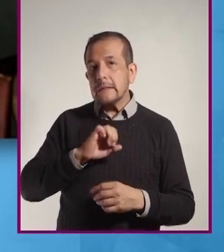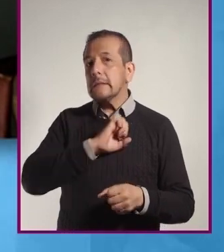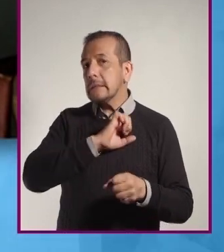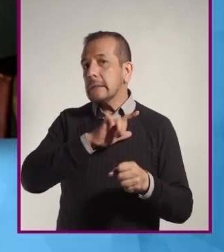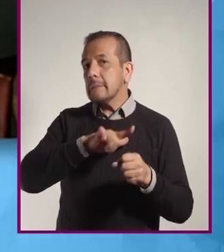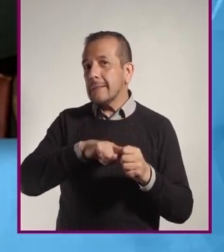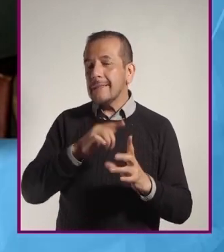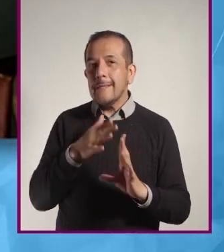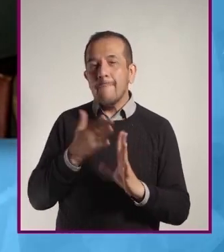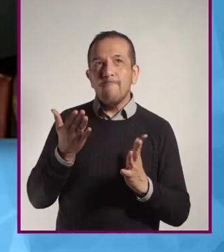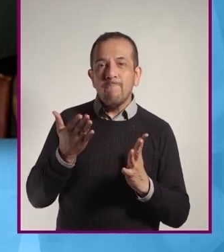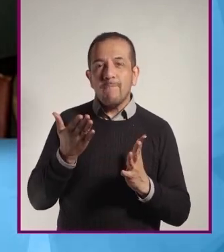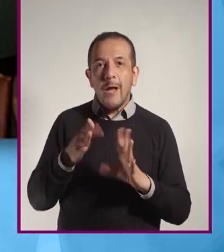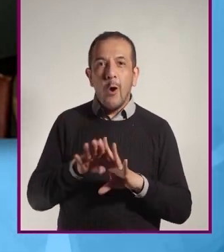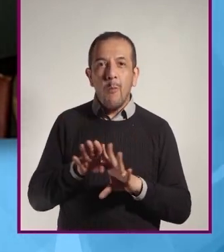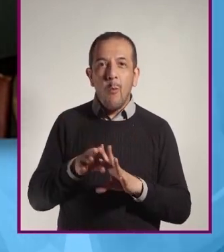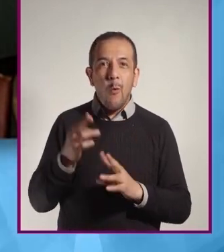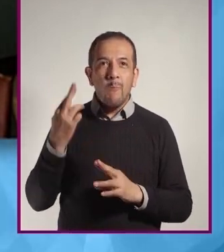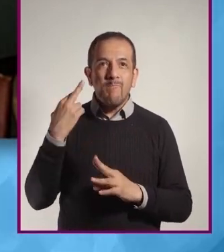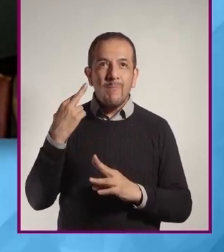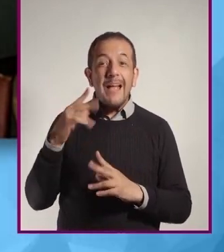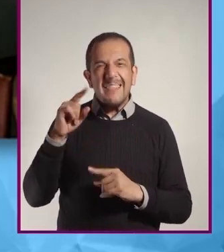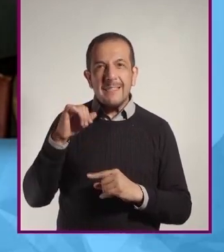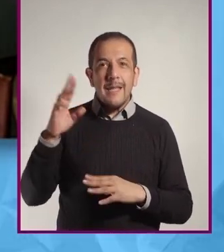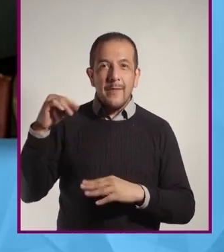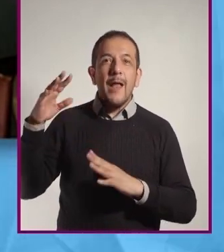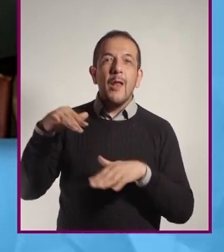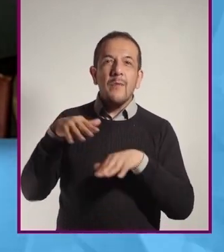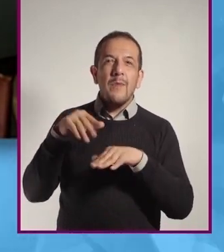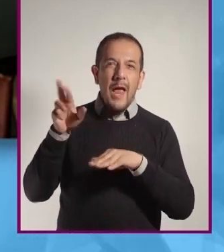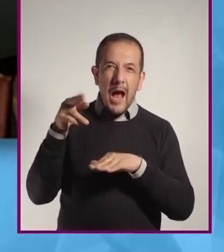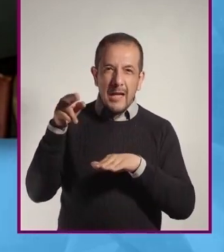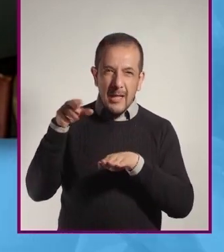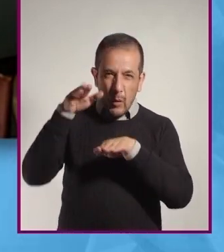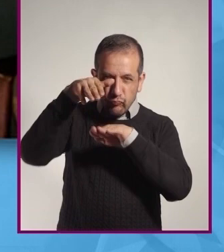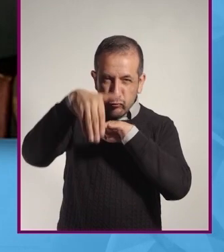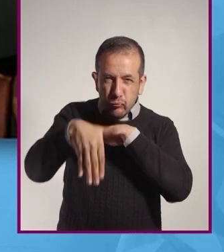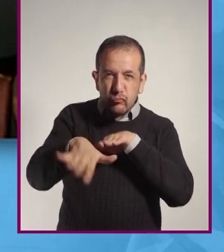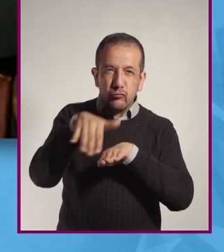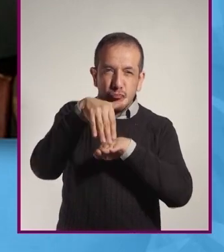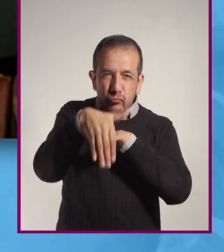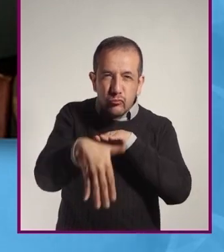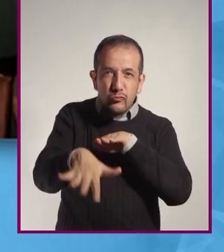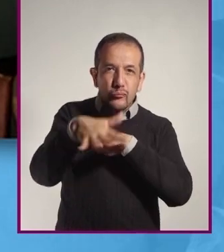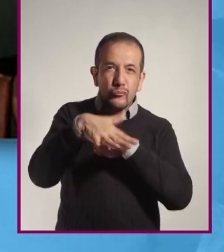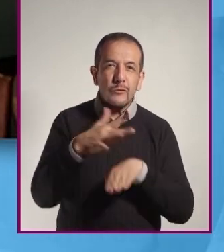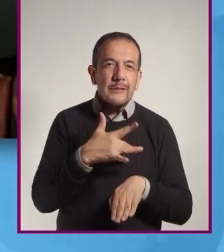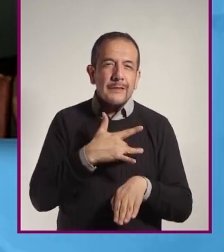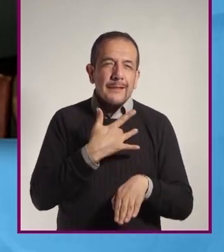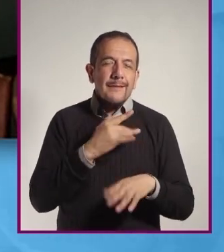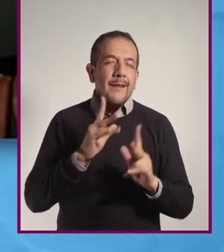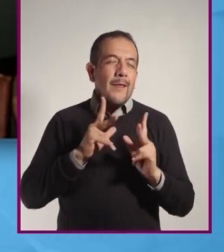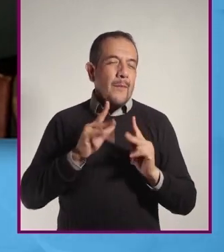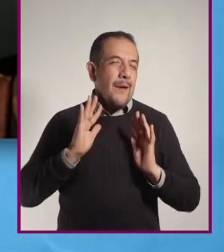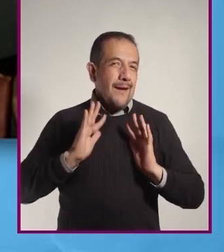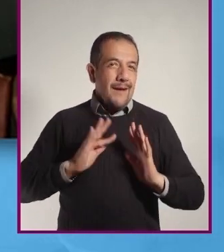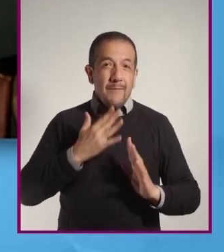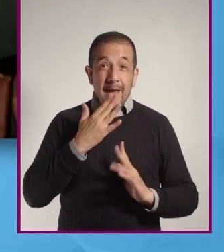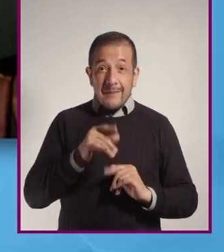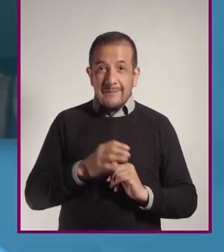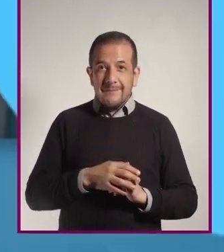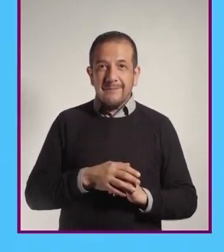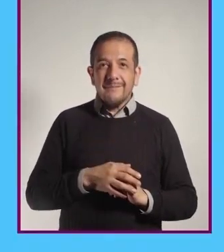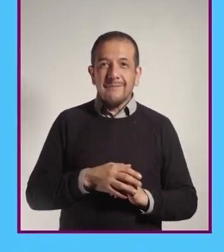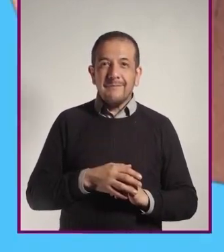Especialmente es el ruido del agua de las cascadas. Siento que te trae mucha tranquilidad y más que